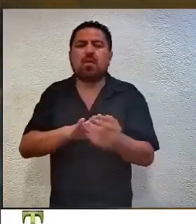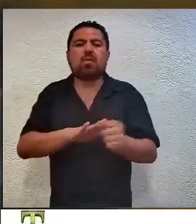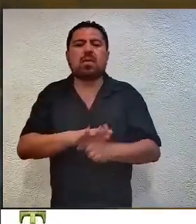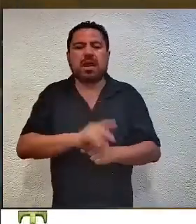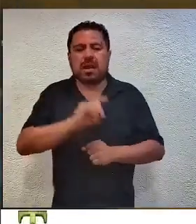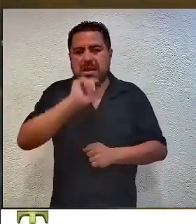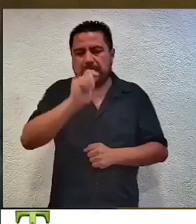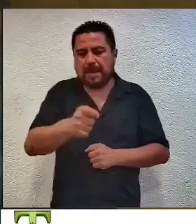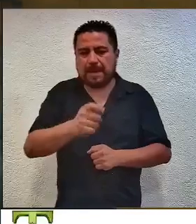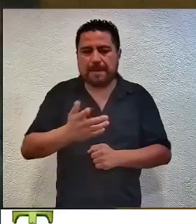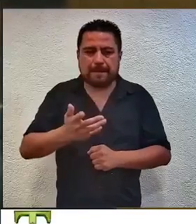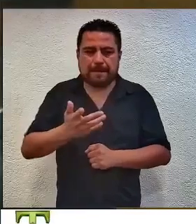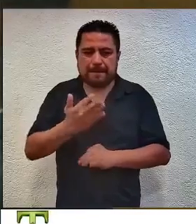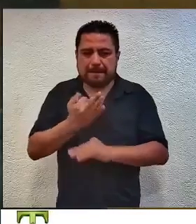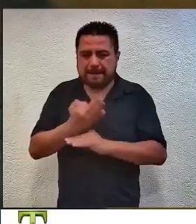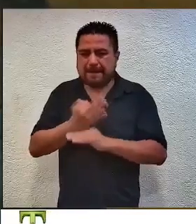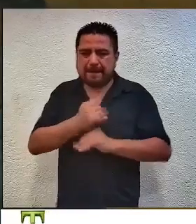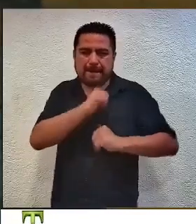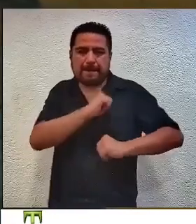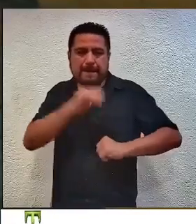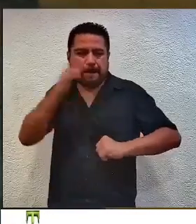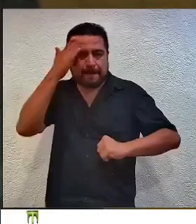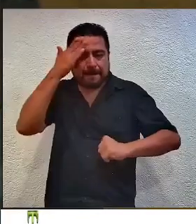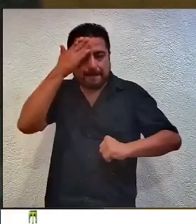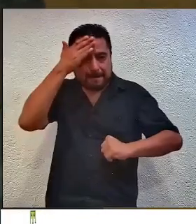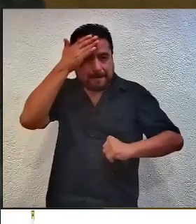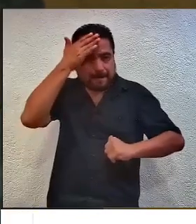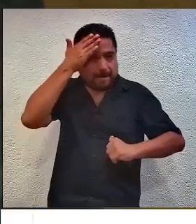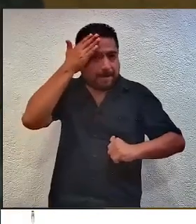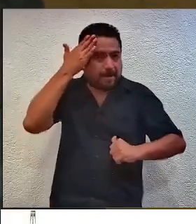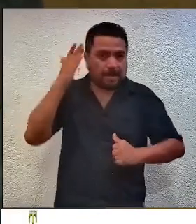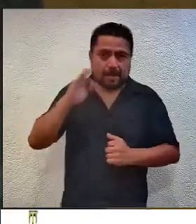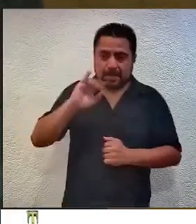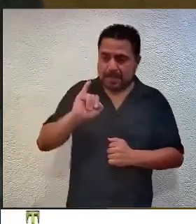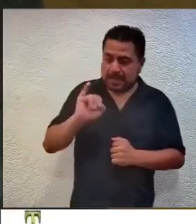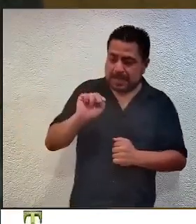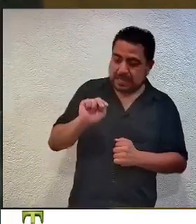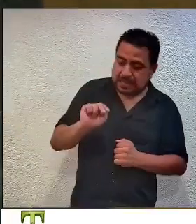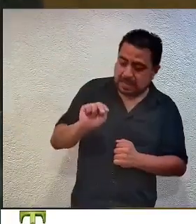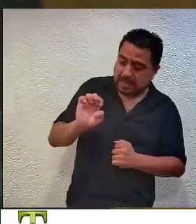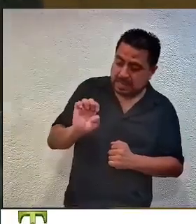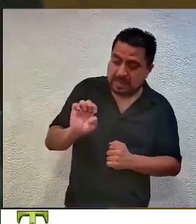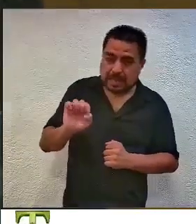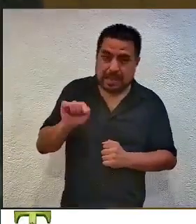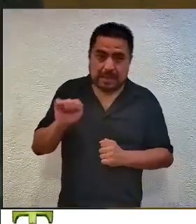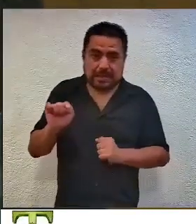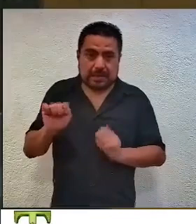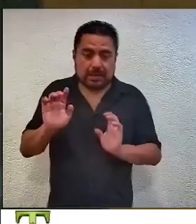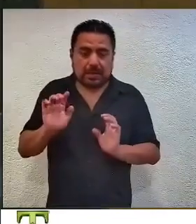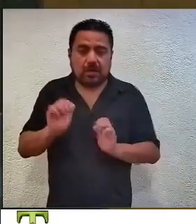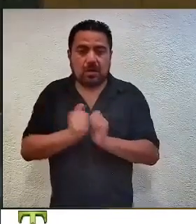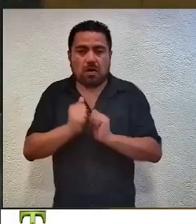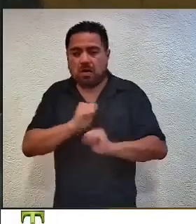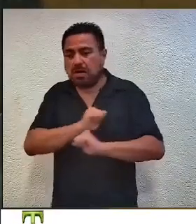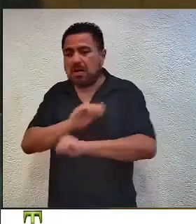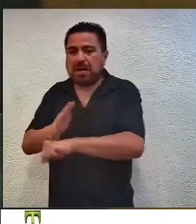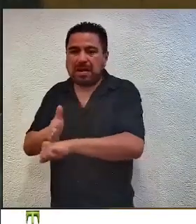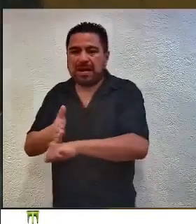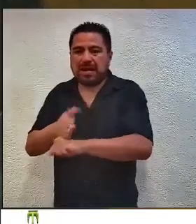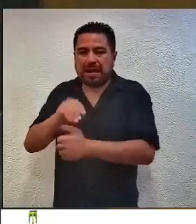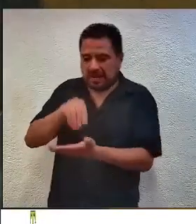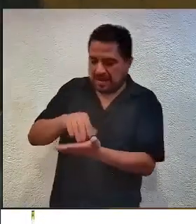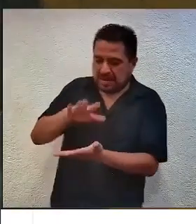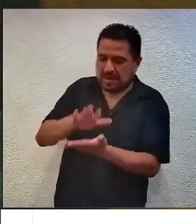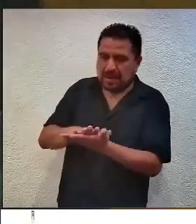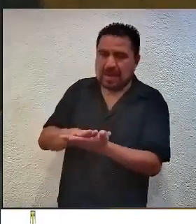que está a cargo del Instituto Nacional Electoral, referente a los infractores del Registro Nacional